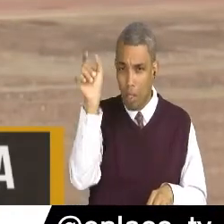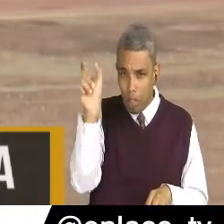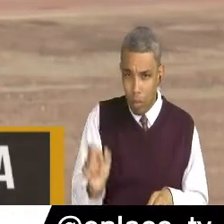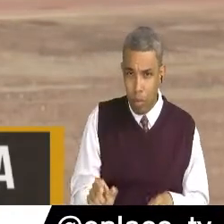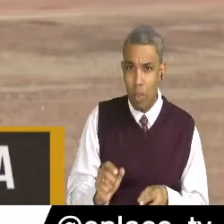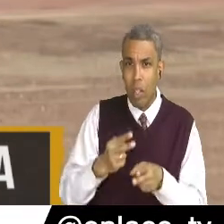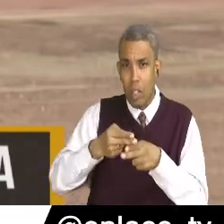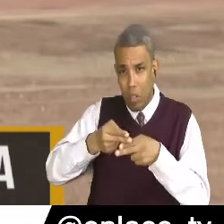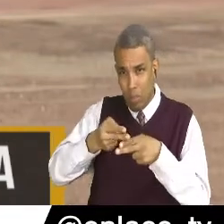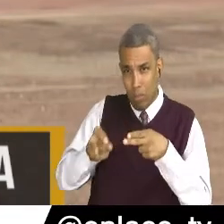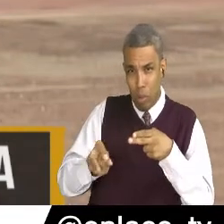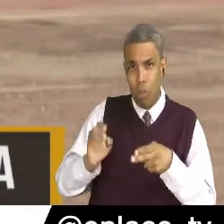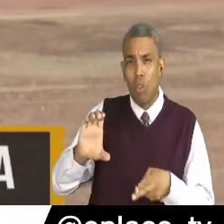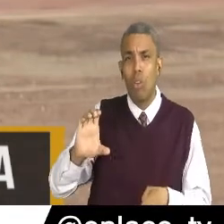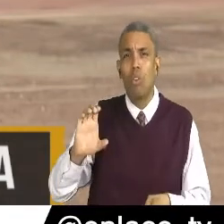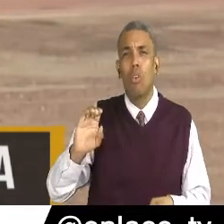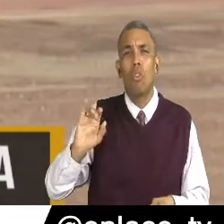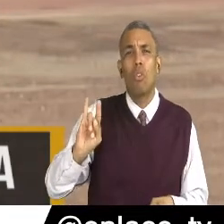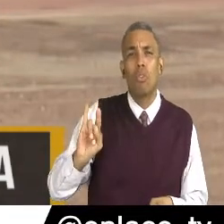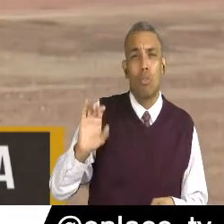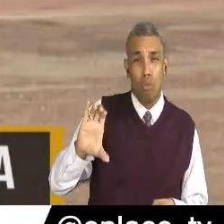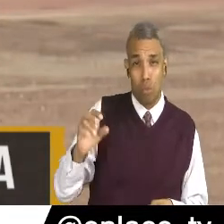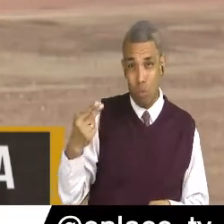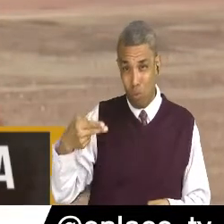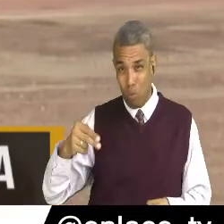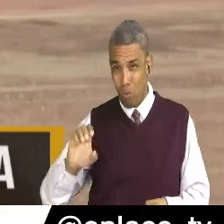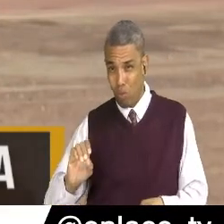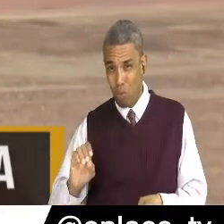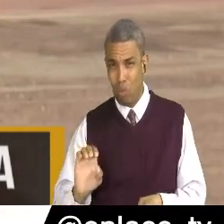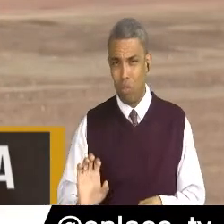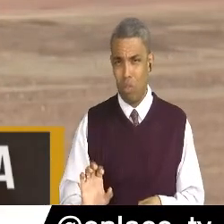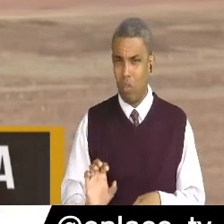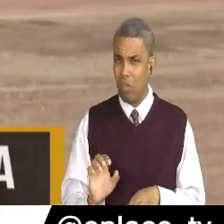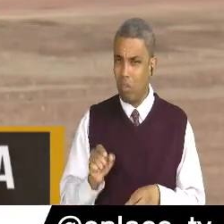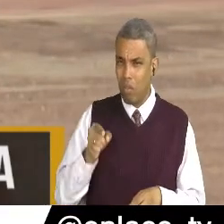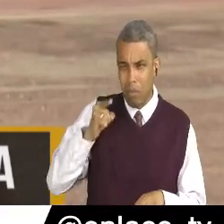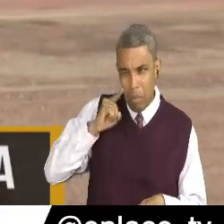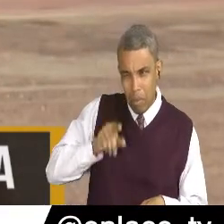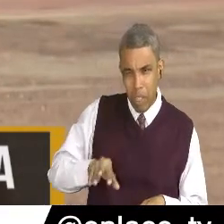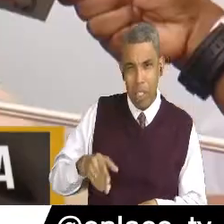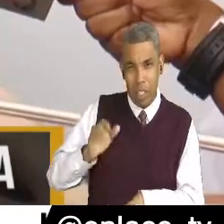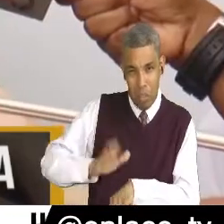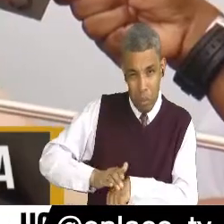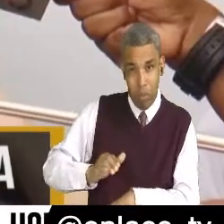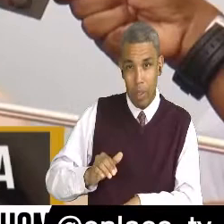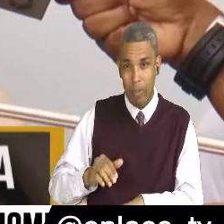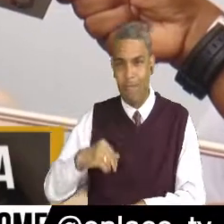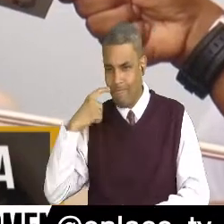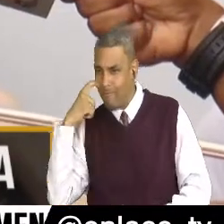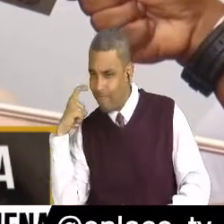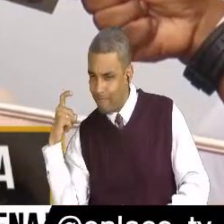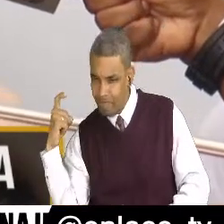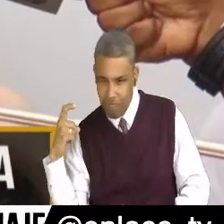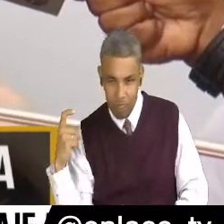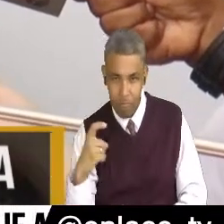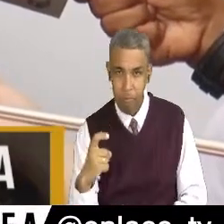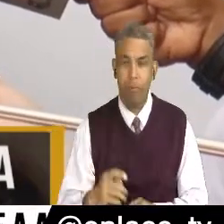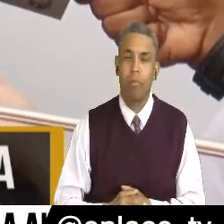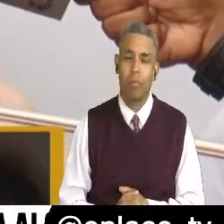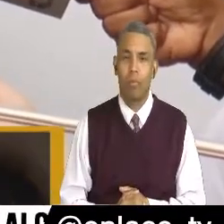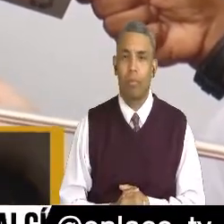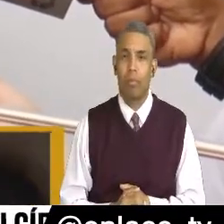precisamente detrás de estas situaciones delictivas. Escuchemos entonces también las declaraciones. Estamos pues tras la pista pues de